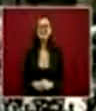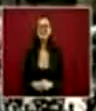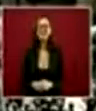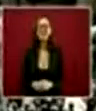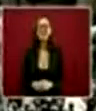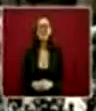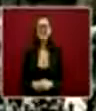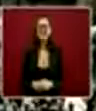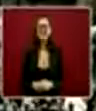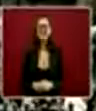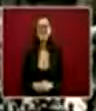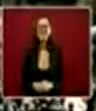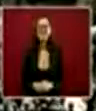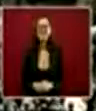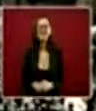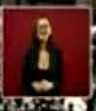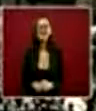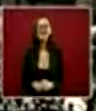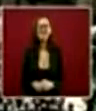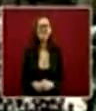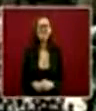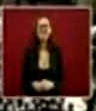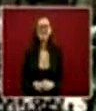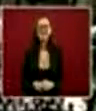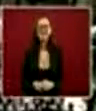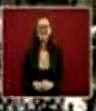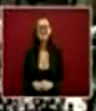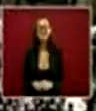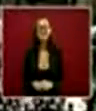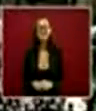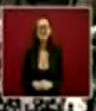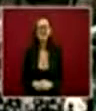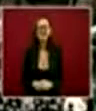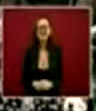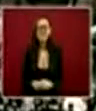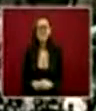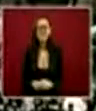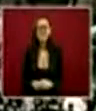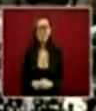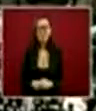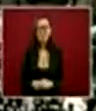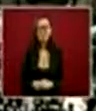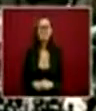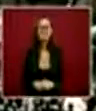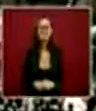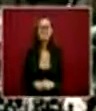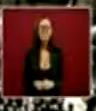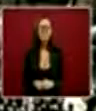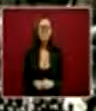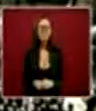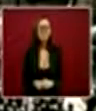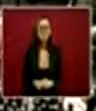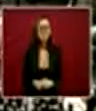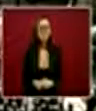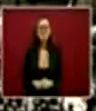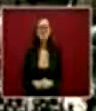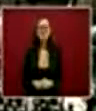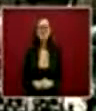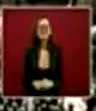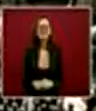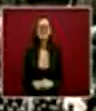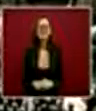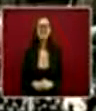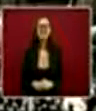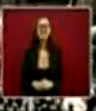mal gobierno. Si logra atenuar o mejorar estos índices, va a ser mucho mejor. Entonces, no importa tanto cuáles son sus datos, la pregunta es si